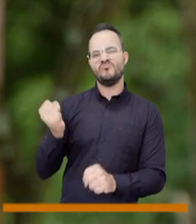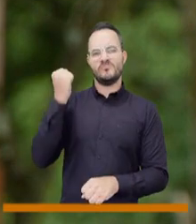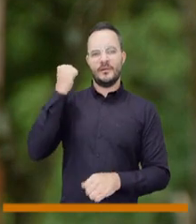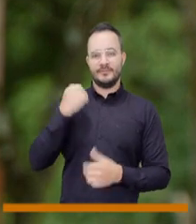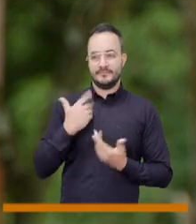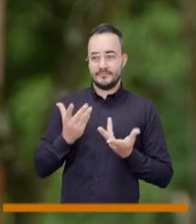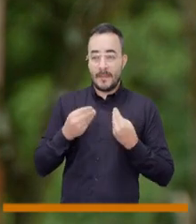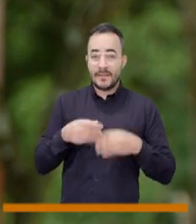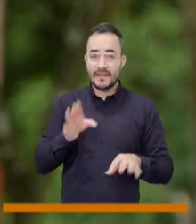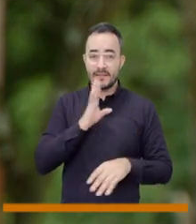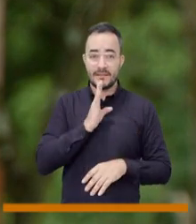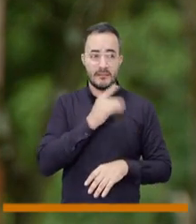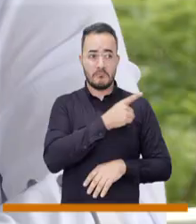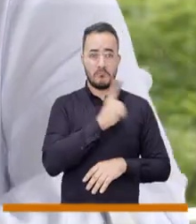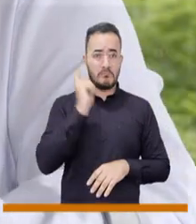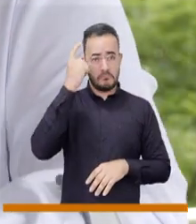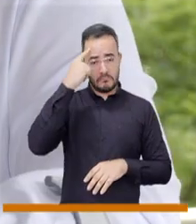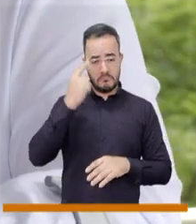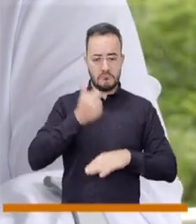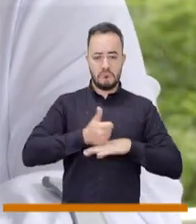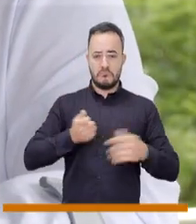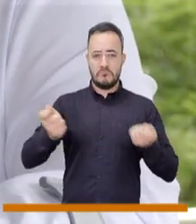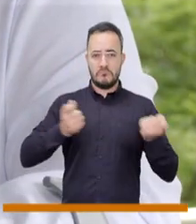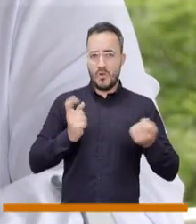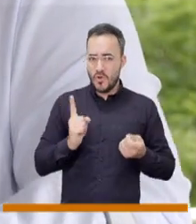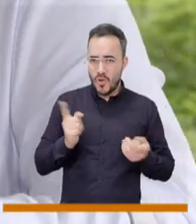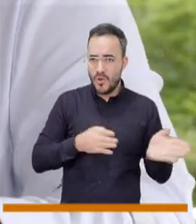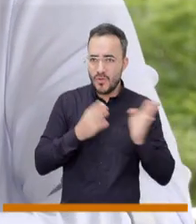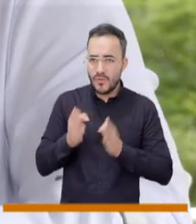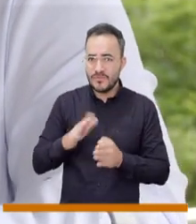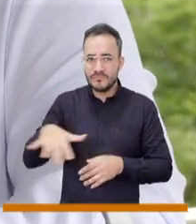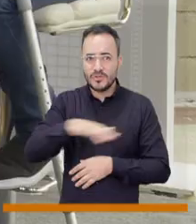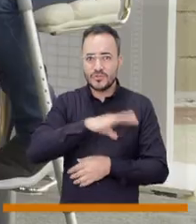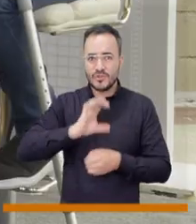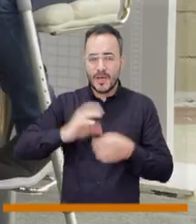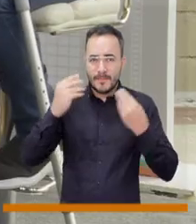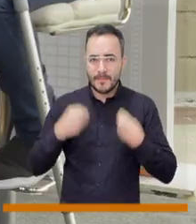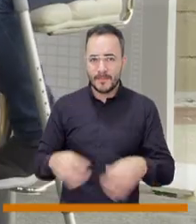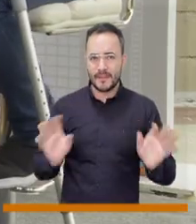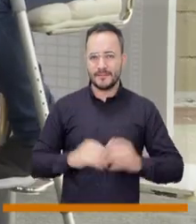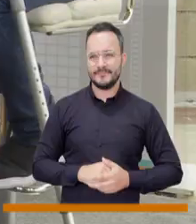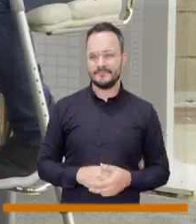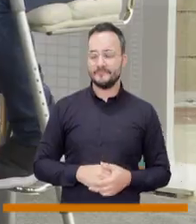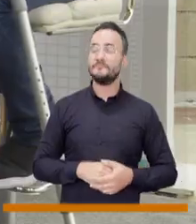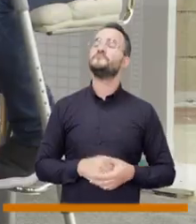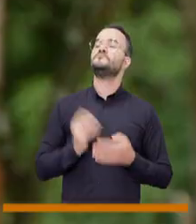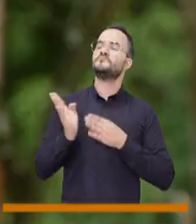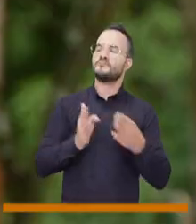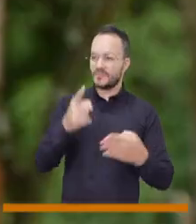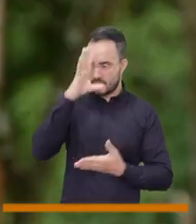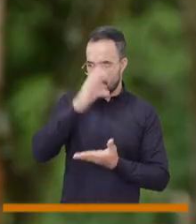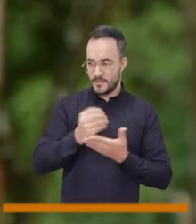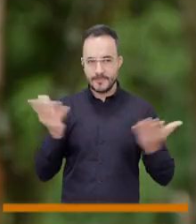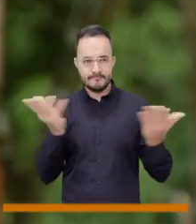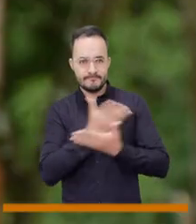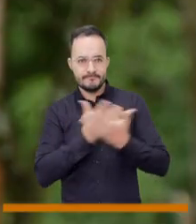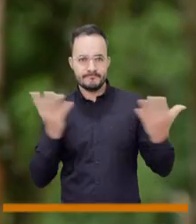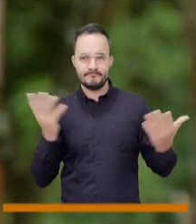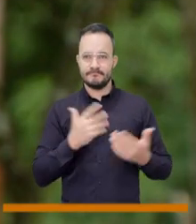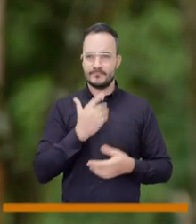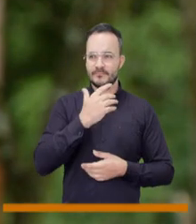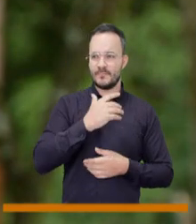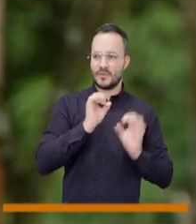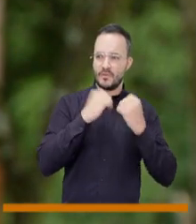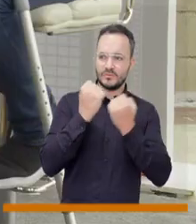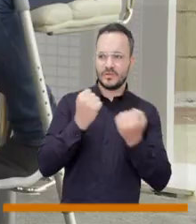lleva es a que pierda la ciudad, no a que pierda un gobernante de turno, a que pierda la ciudad. Concejalina García, las relaciones entre Consejo